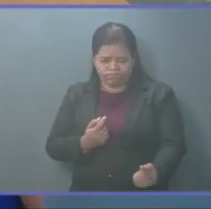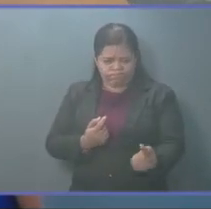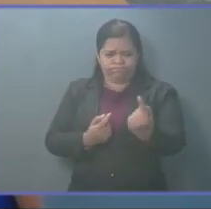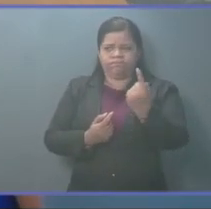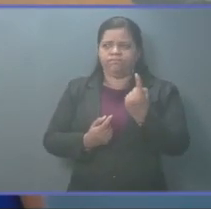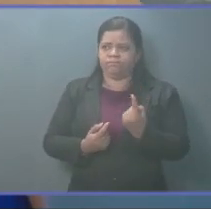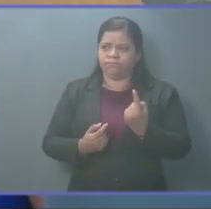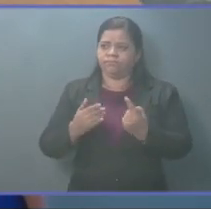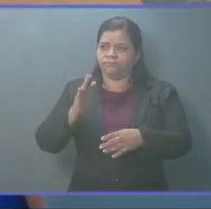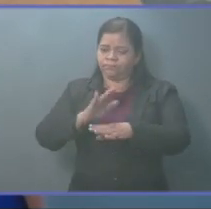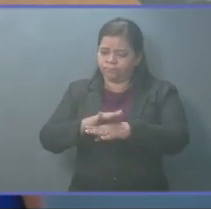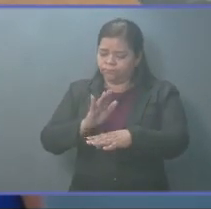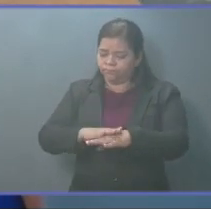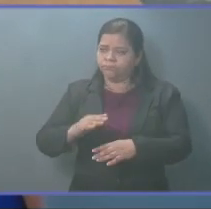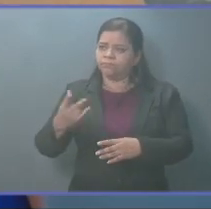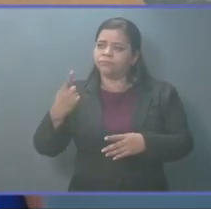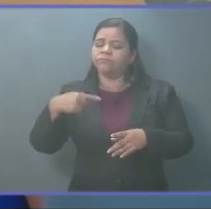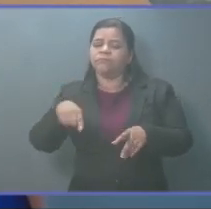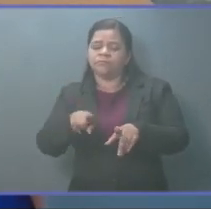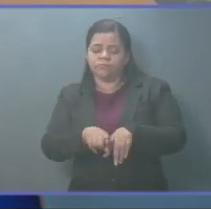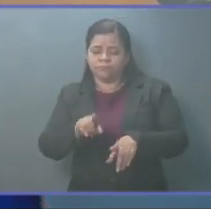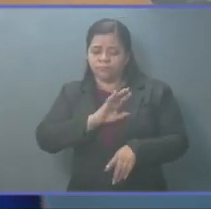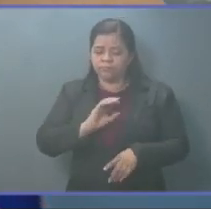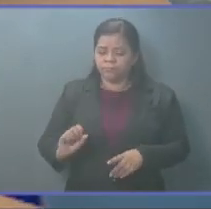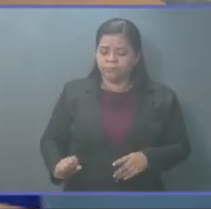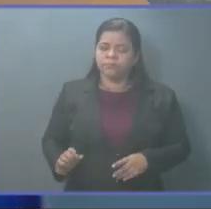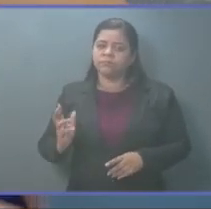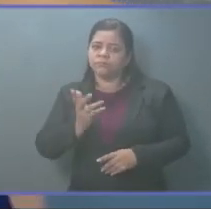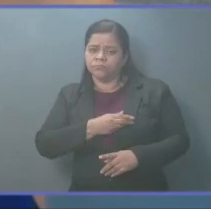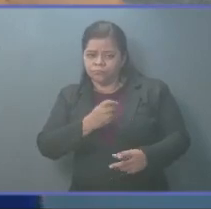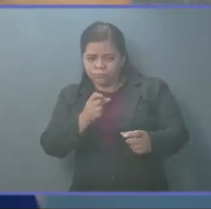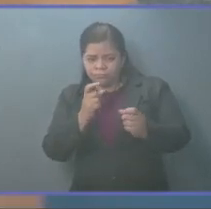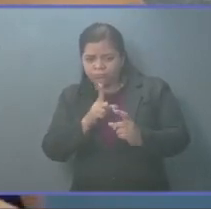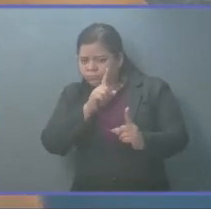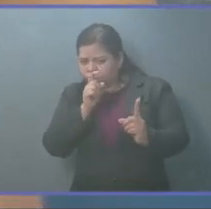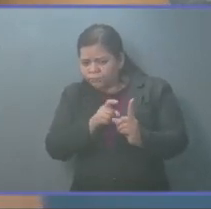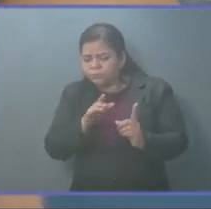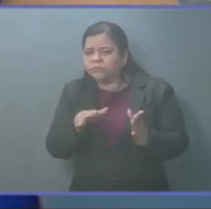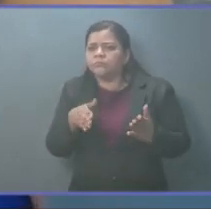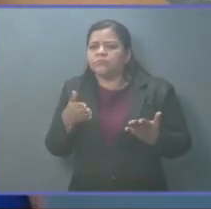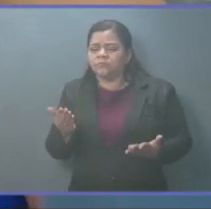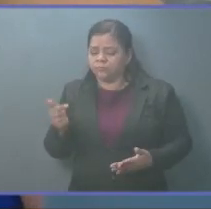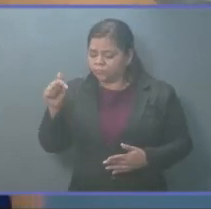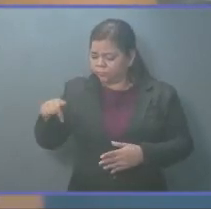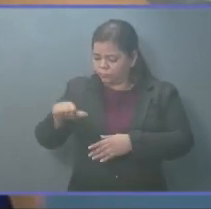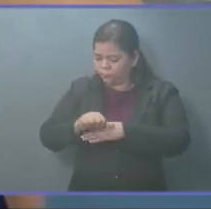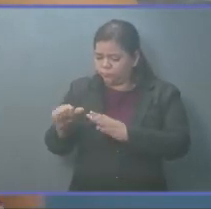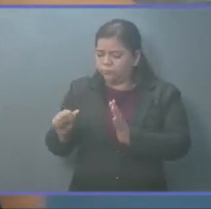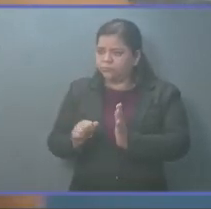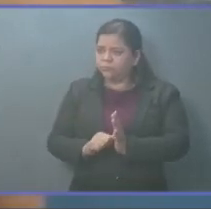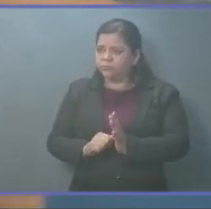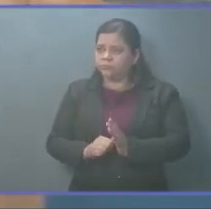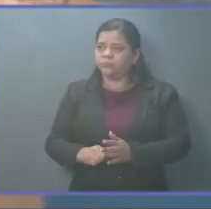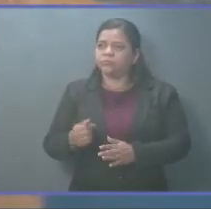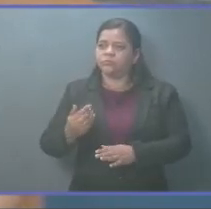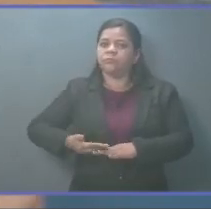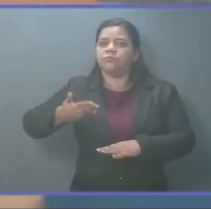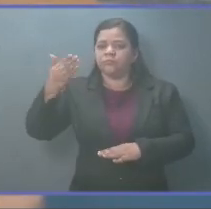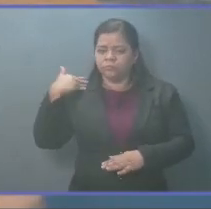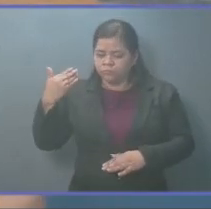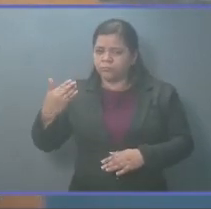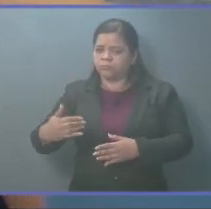nuestros hermanos salvadoreños, estamos interpelando porque este órgano de Estado fue